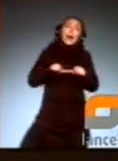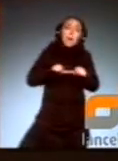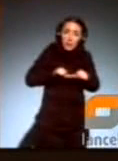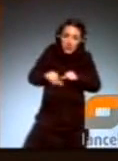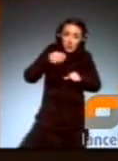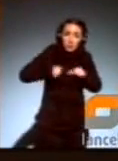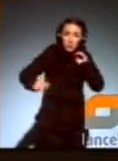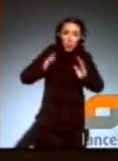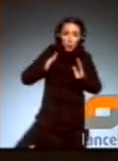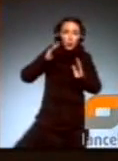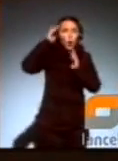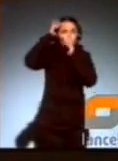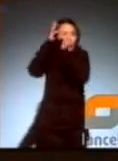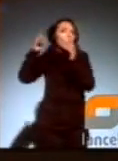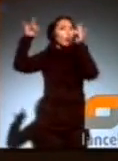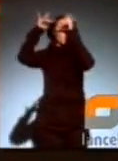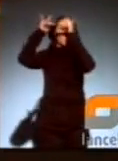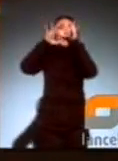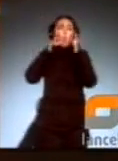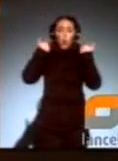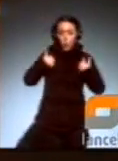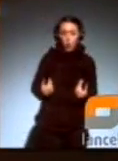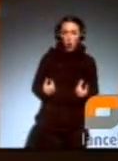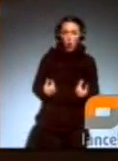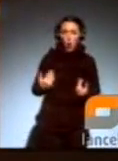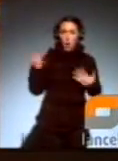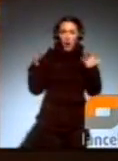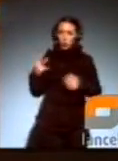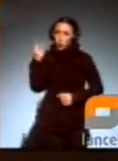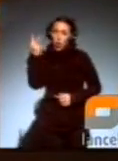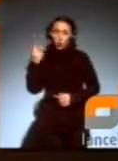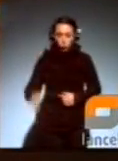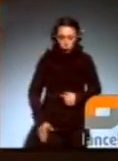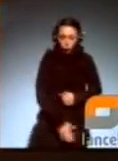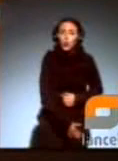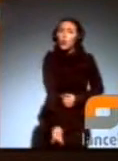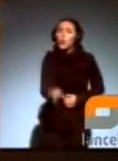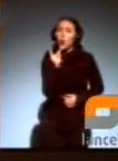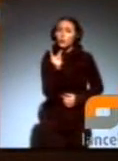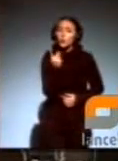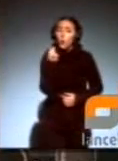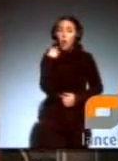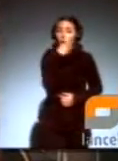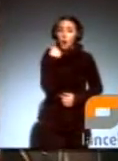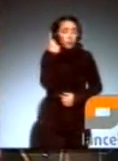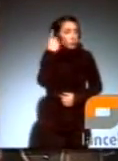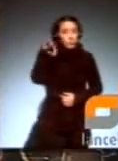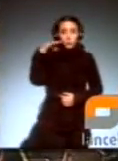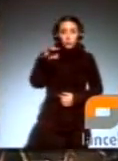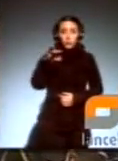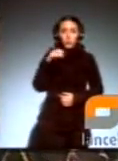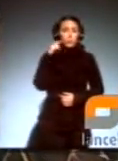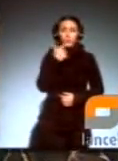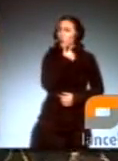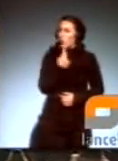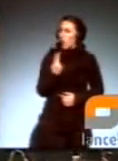soñábamos. Y oye, ¿por qué el ser humano tiene dos manos, dos piernas, una sola boca? ¿Por qué dos